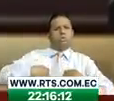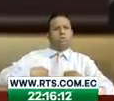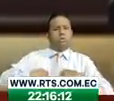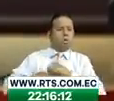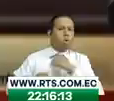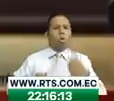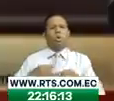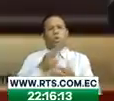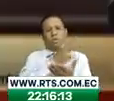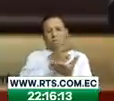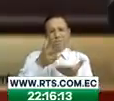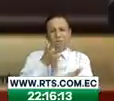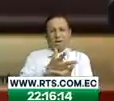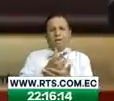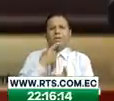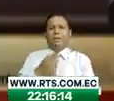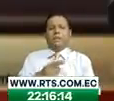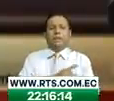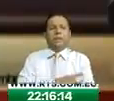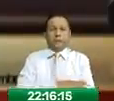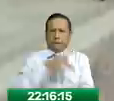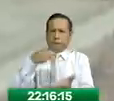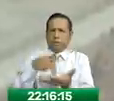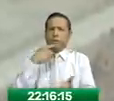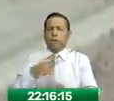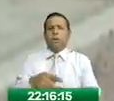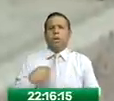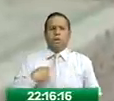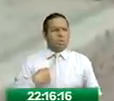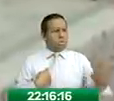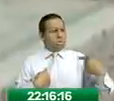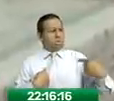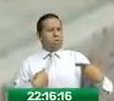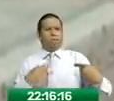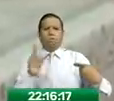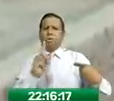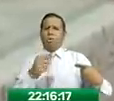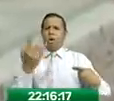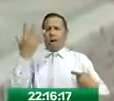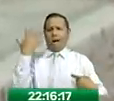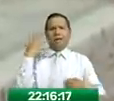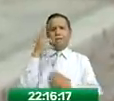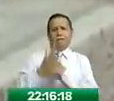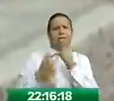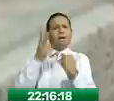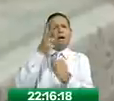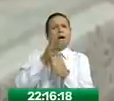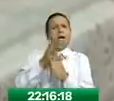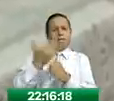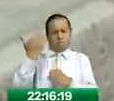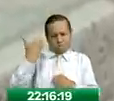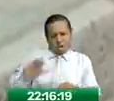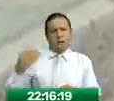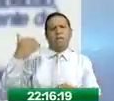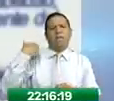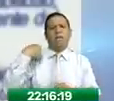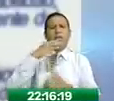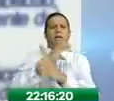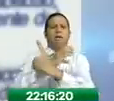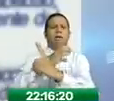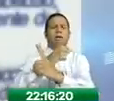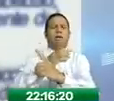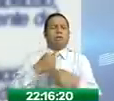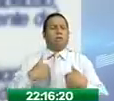Chimborazo, Israel Cruz, también señalado, respondió que el carnet lo obtuvo 3 años antes de su postulación como asambleísta. Al